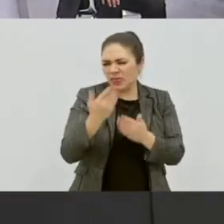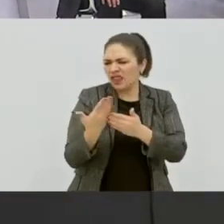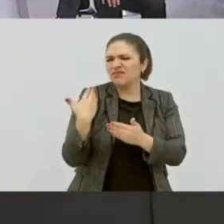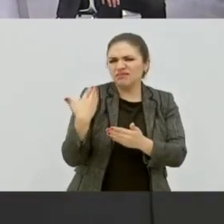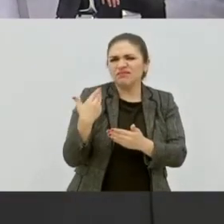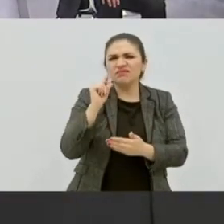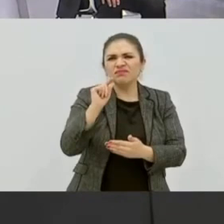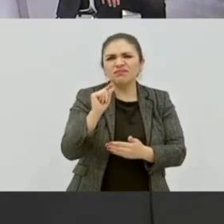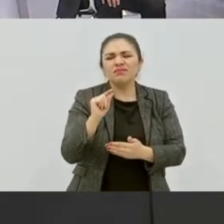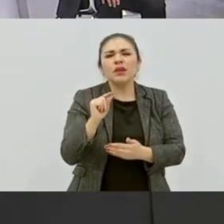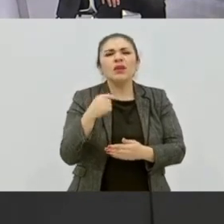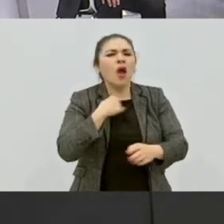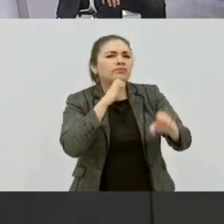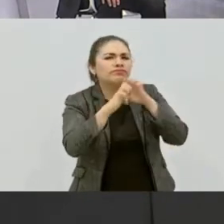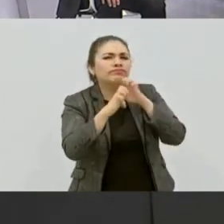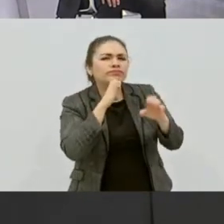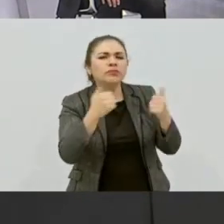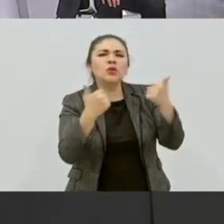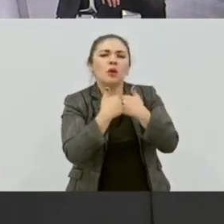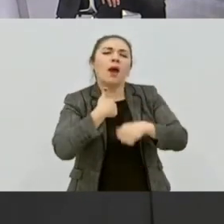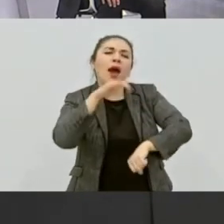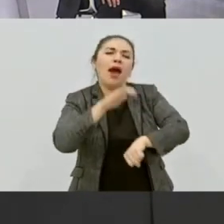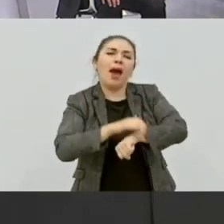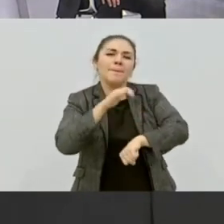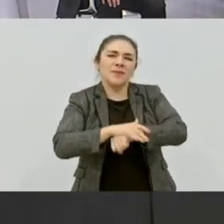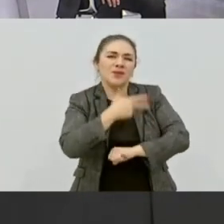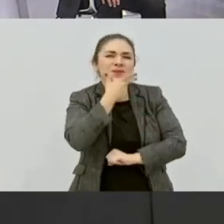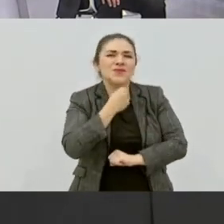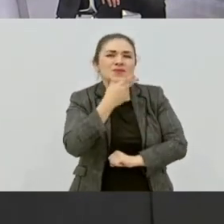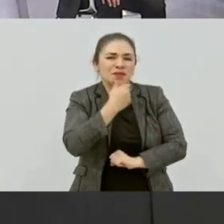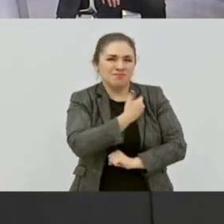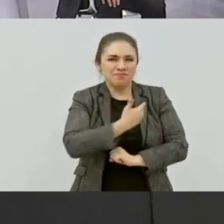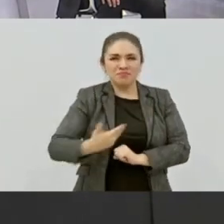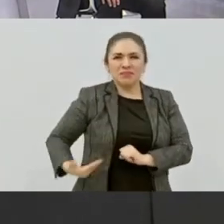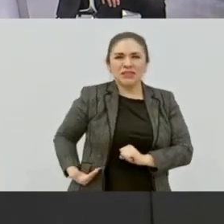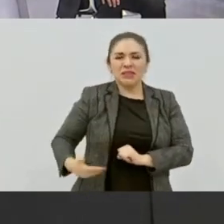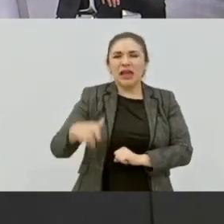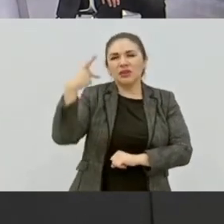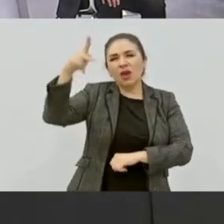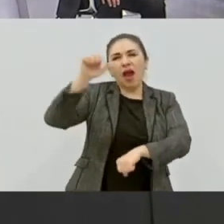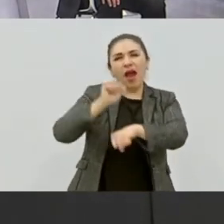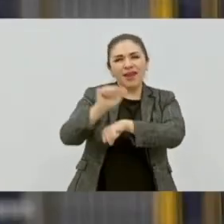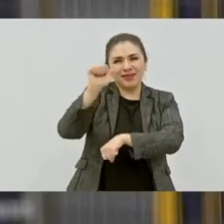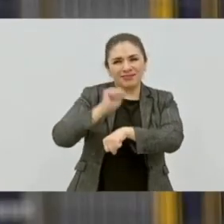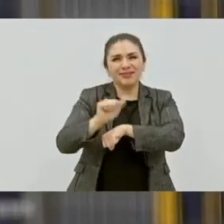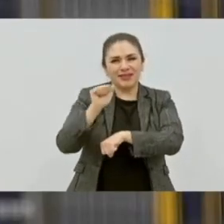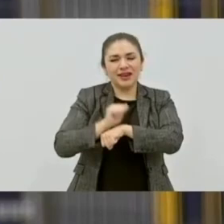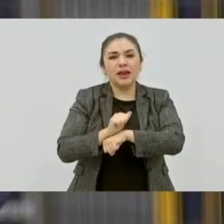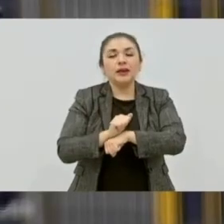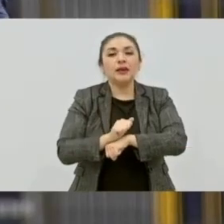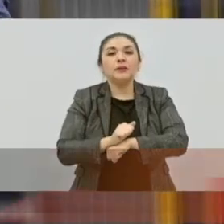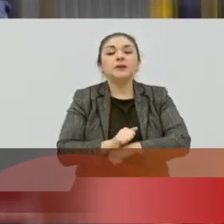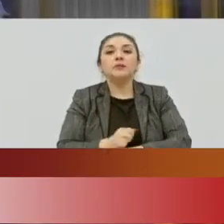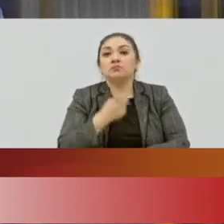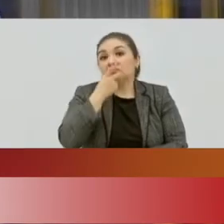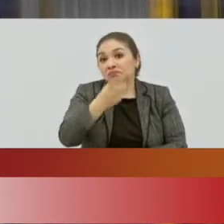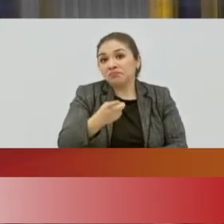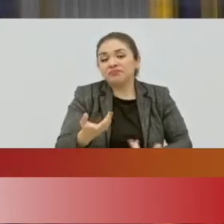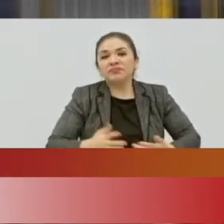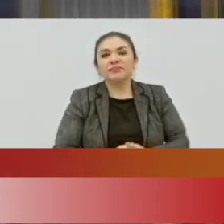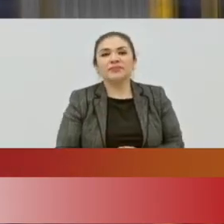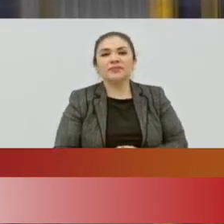poco me entrevisté con mi amigo, el presidente de Argentina, y salió